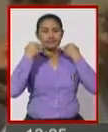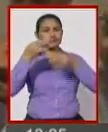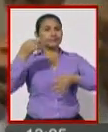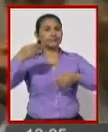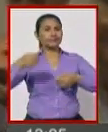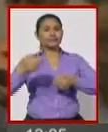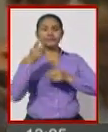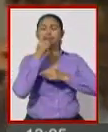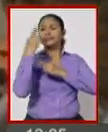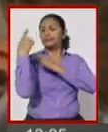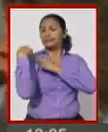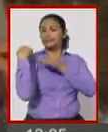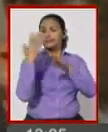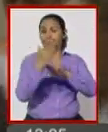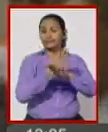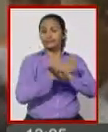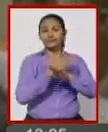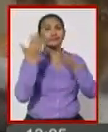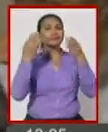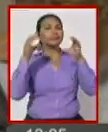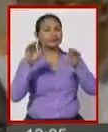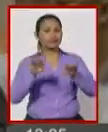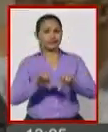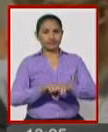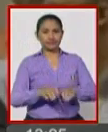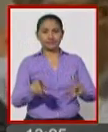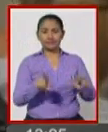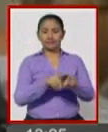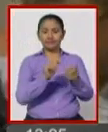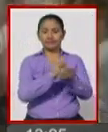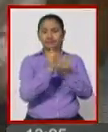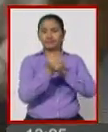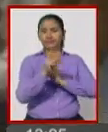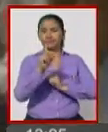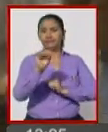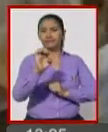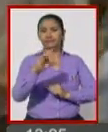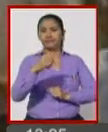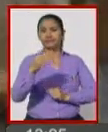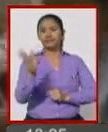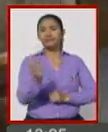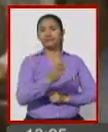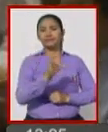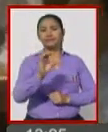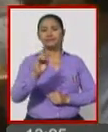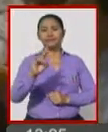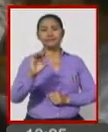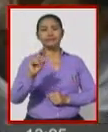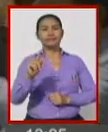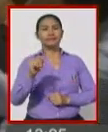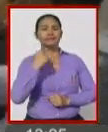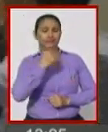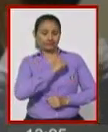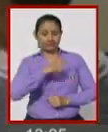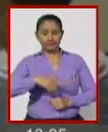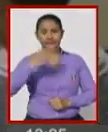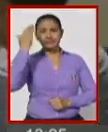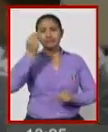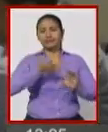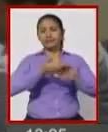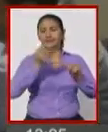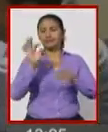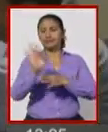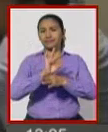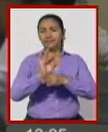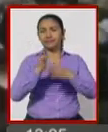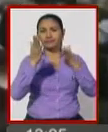al juez que el responsable de proceso de contrataciones cambió de Diego Moreno a Carolina Ayala. Según el alcalde, fue porque renunció el